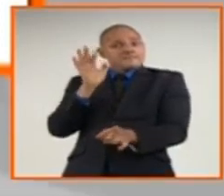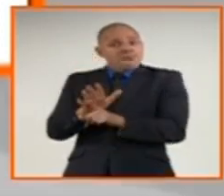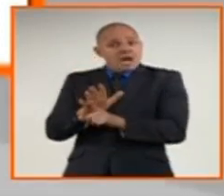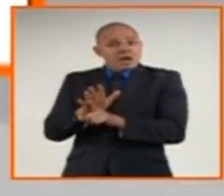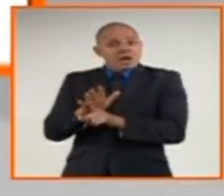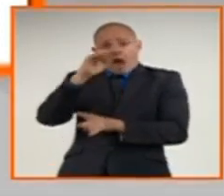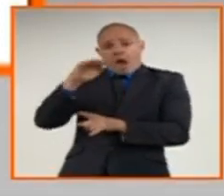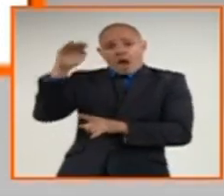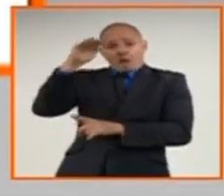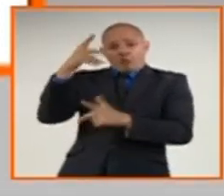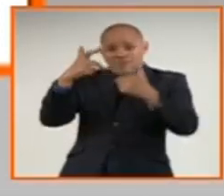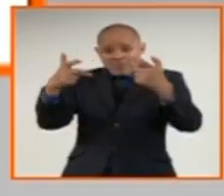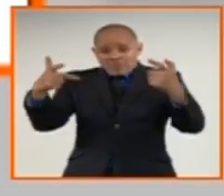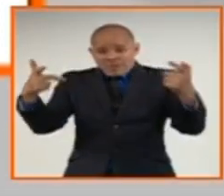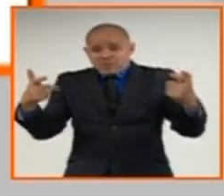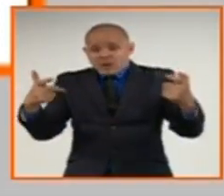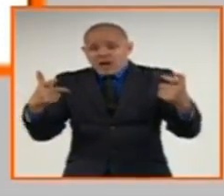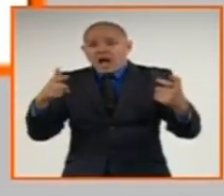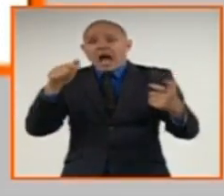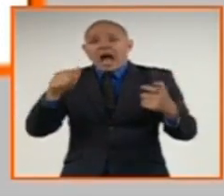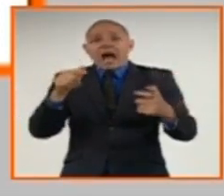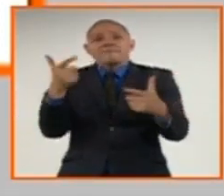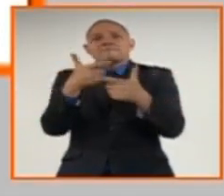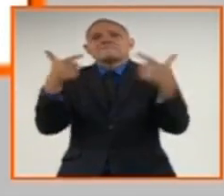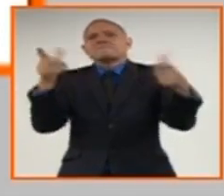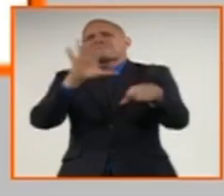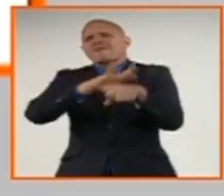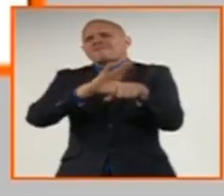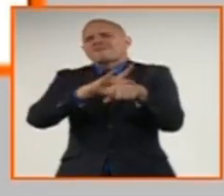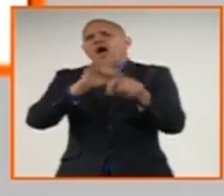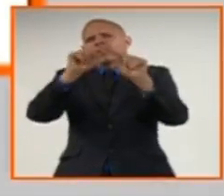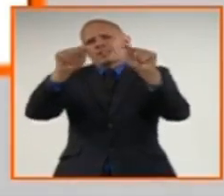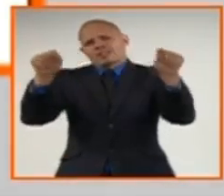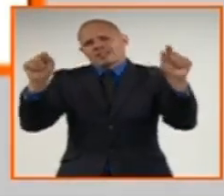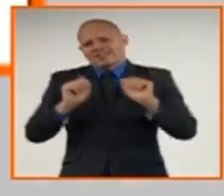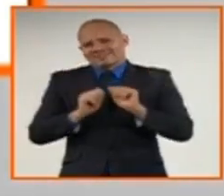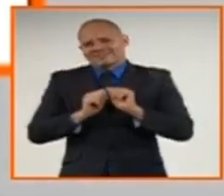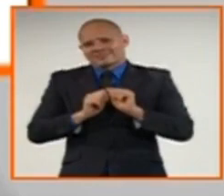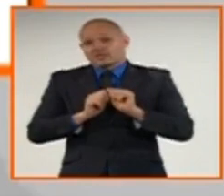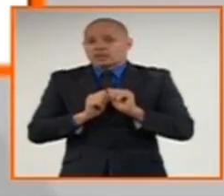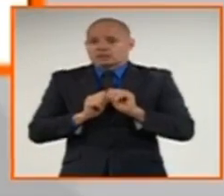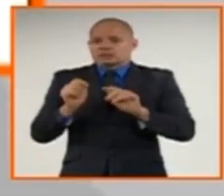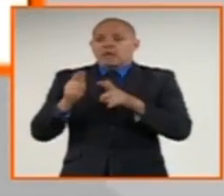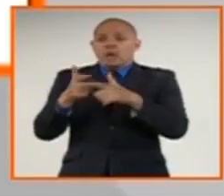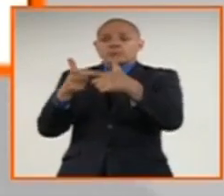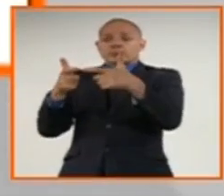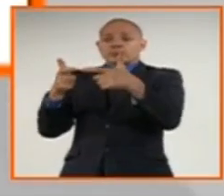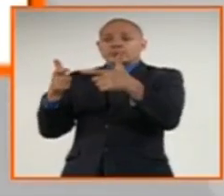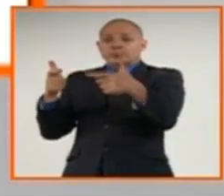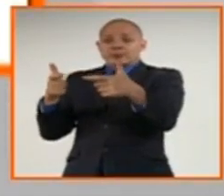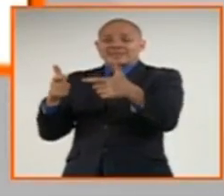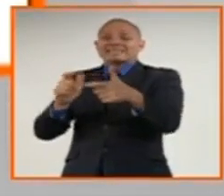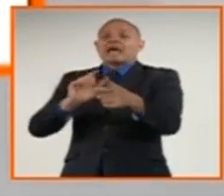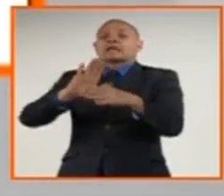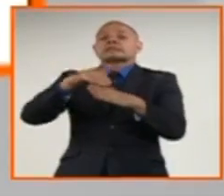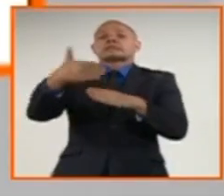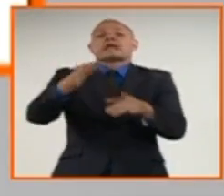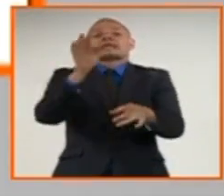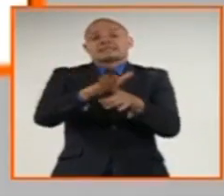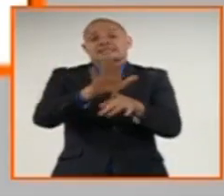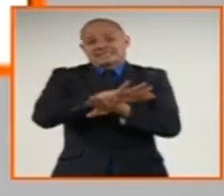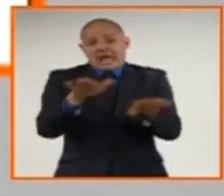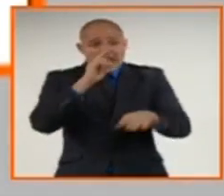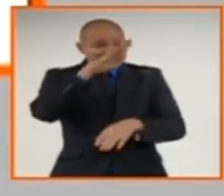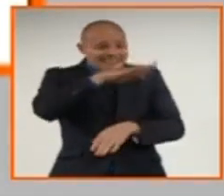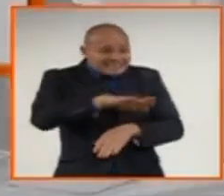es una pequeña contribución, yo diría importante, indirecta, para cómo se llegó el momento en que se empezaron a vacunar los